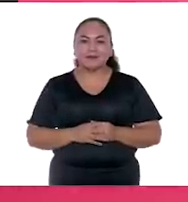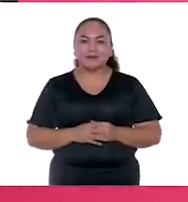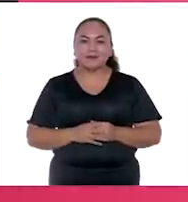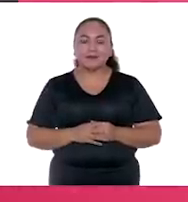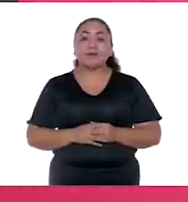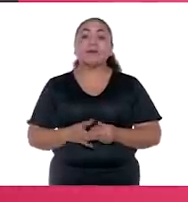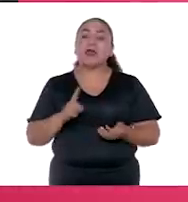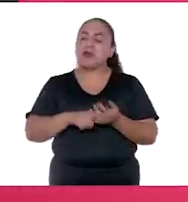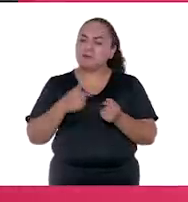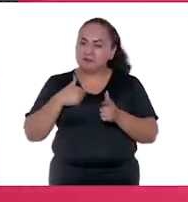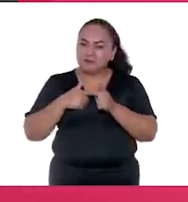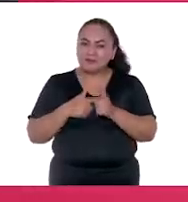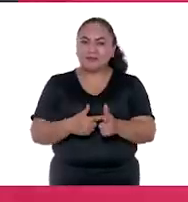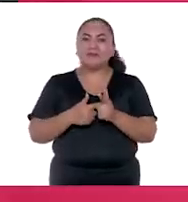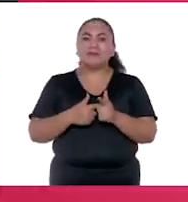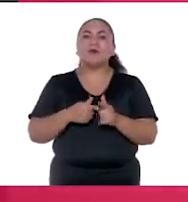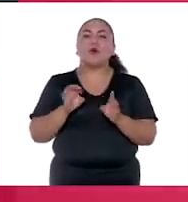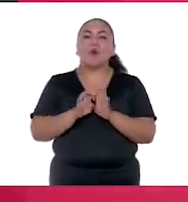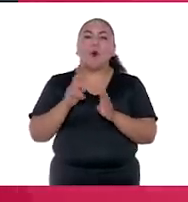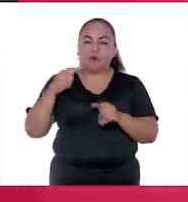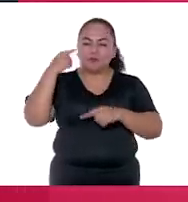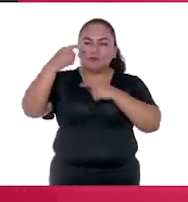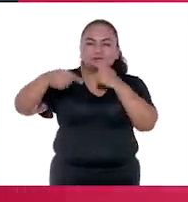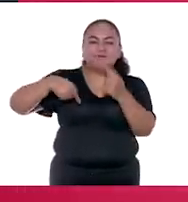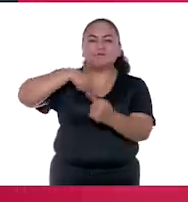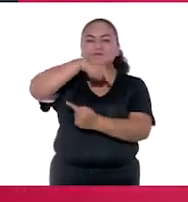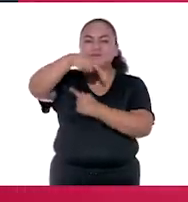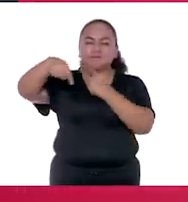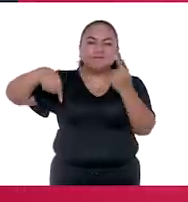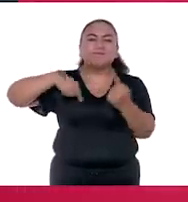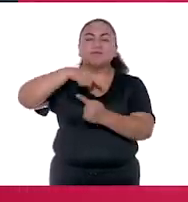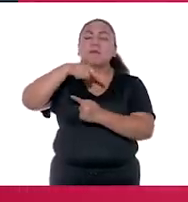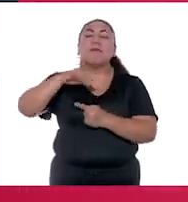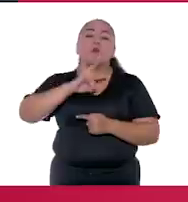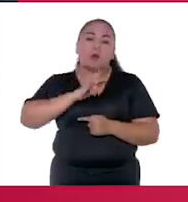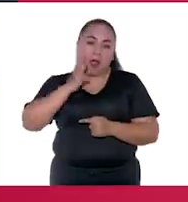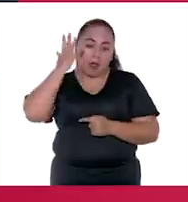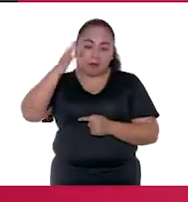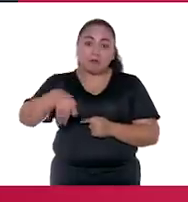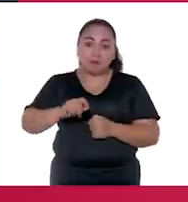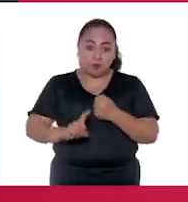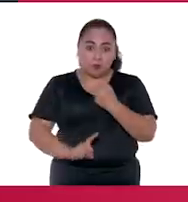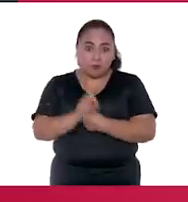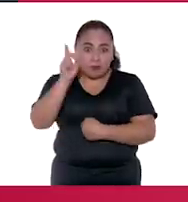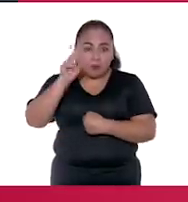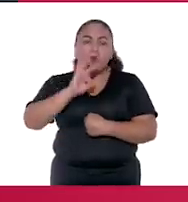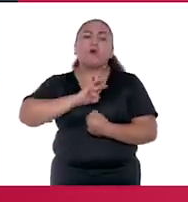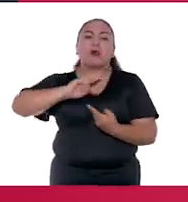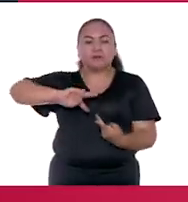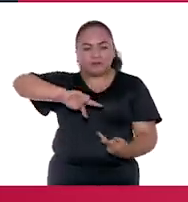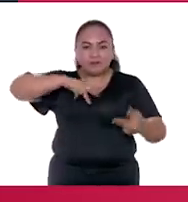En tanto continúe girando este carrusel, hay esperanza para revertir el daño ambiental.